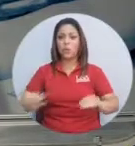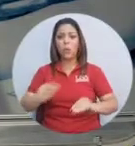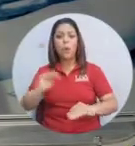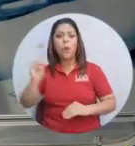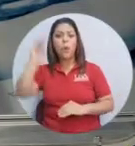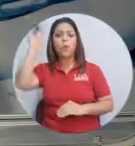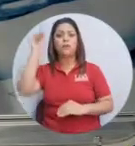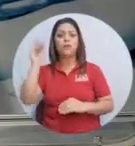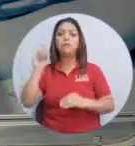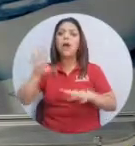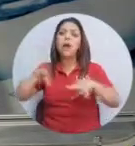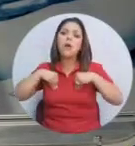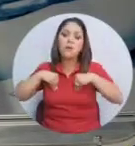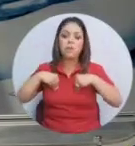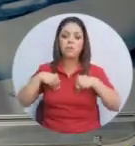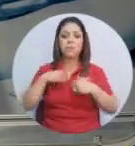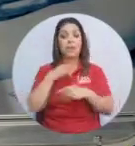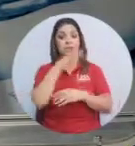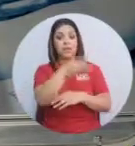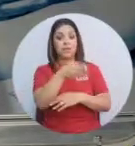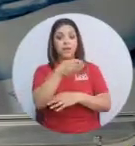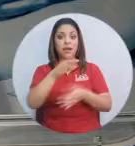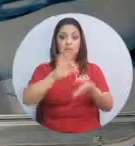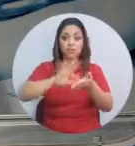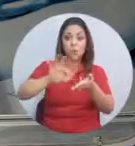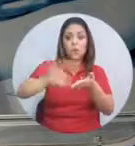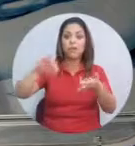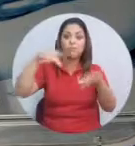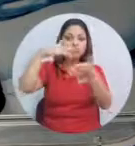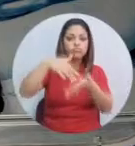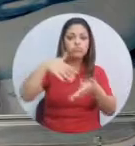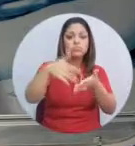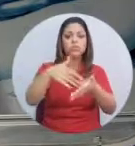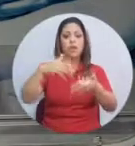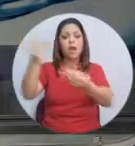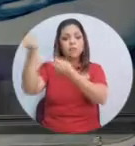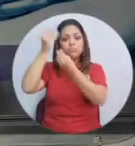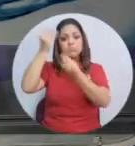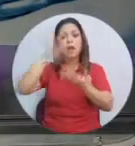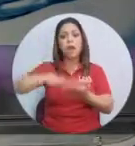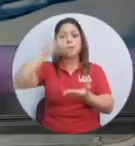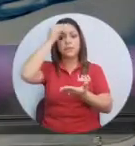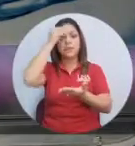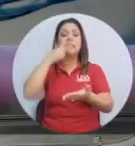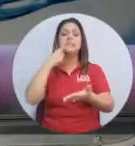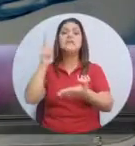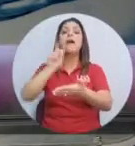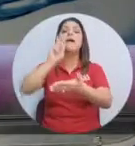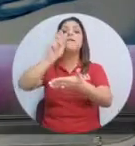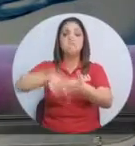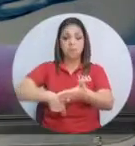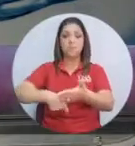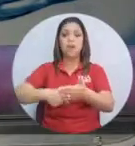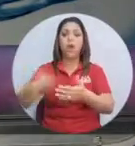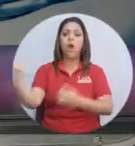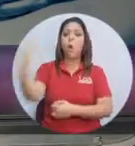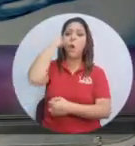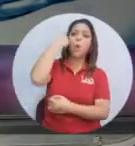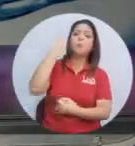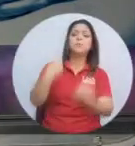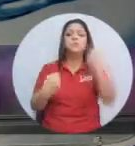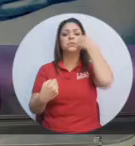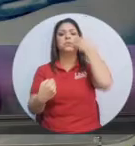contrato psicológico de aprender, de ir a educarse en un centro formal de educación, un contrato donde diga que los